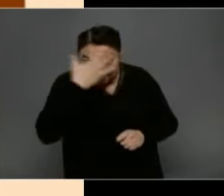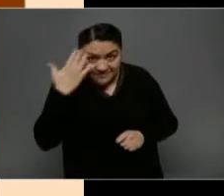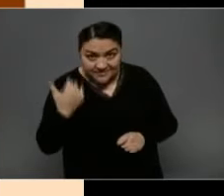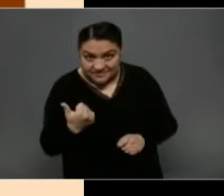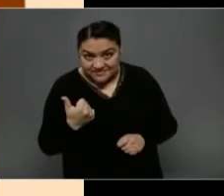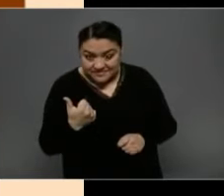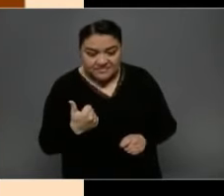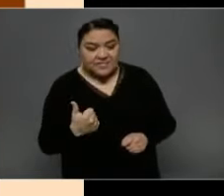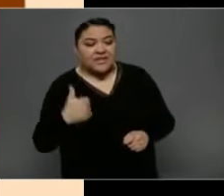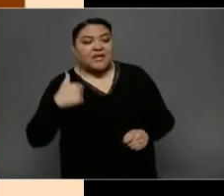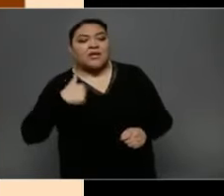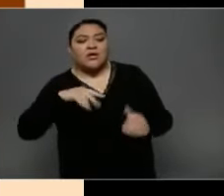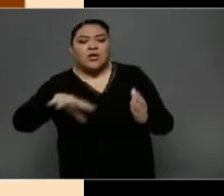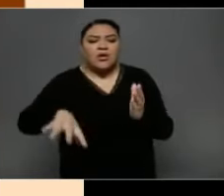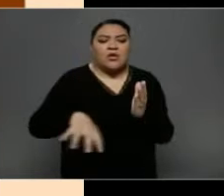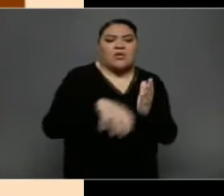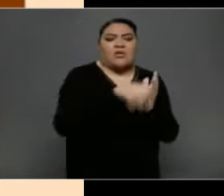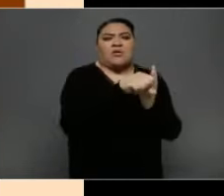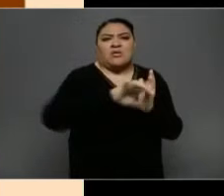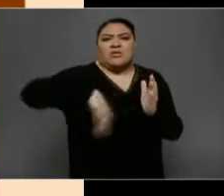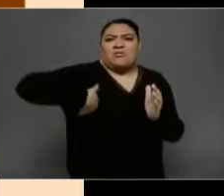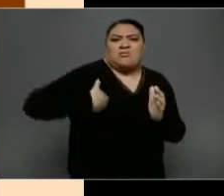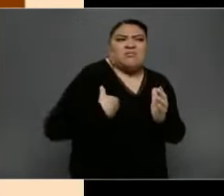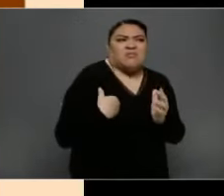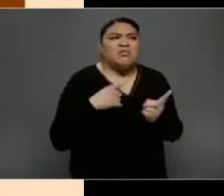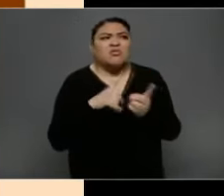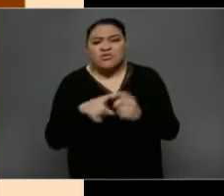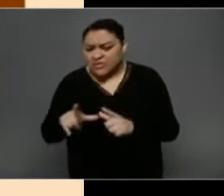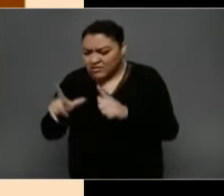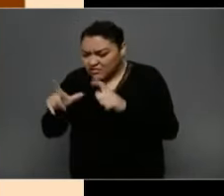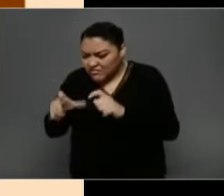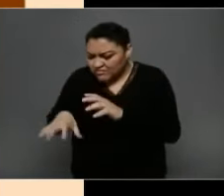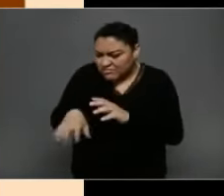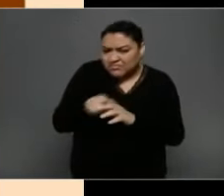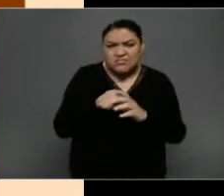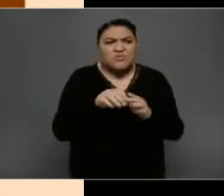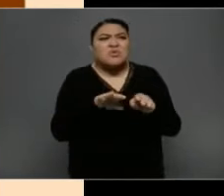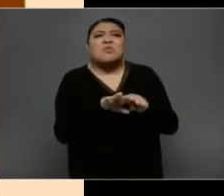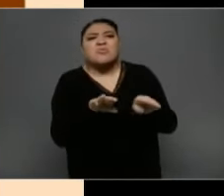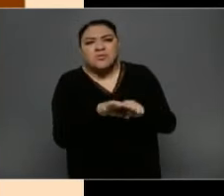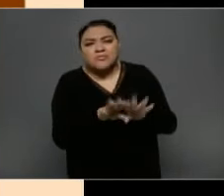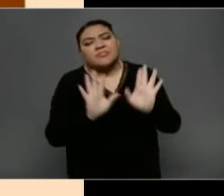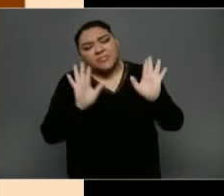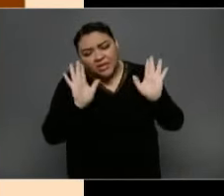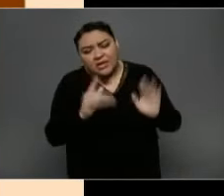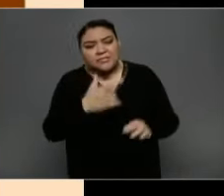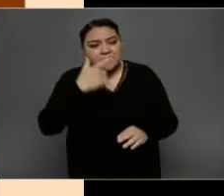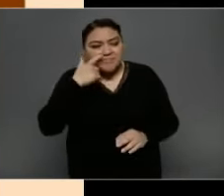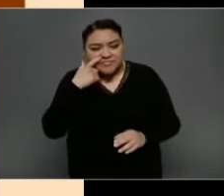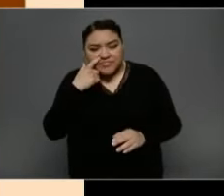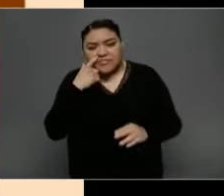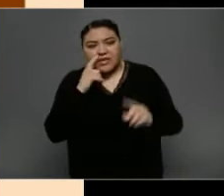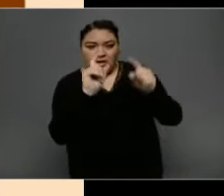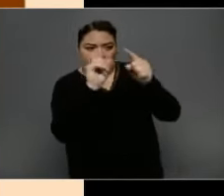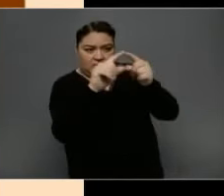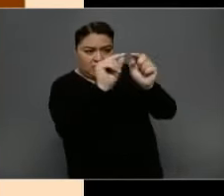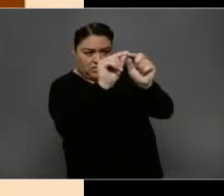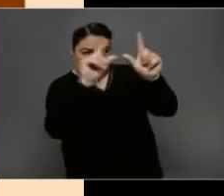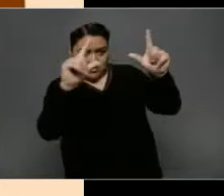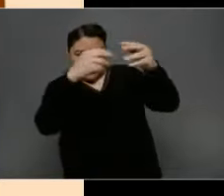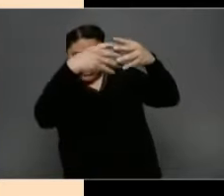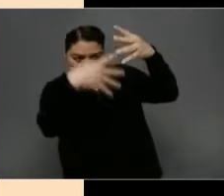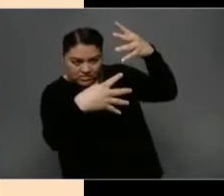y como archivar de dónde sacan la foto no tienes que irte a tu carpeta y